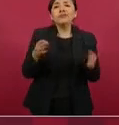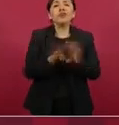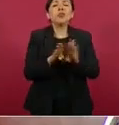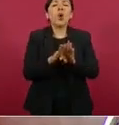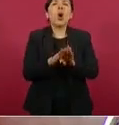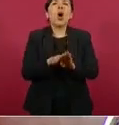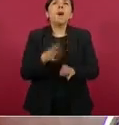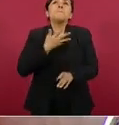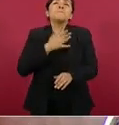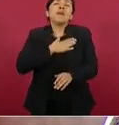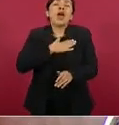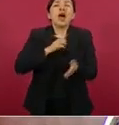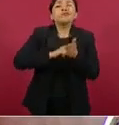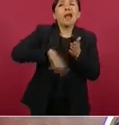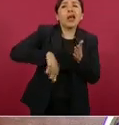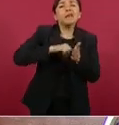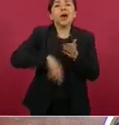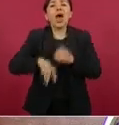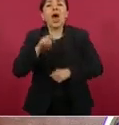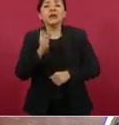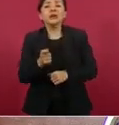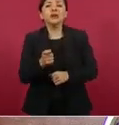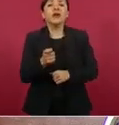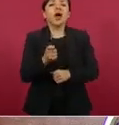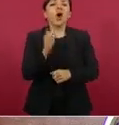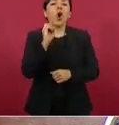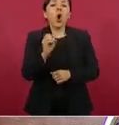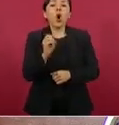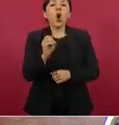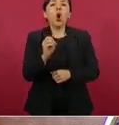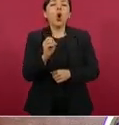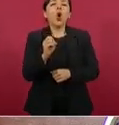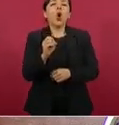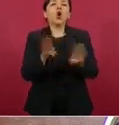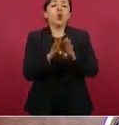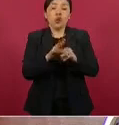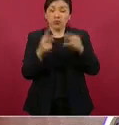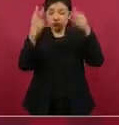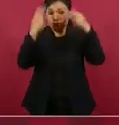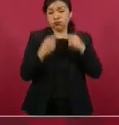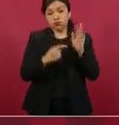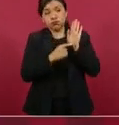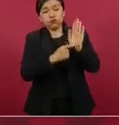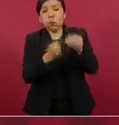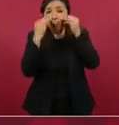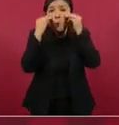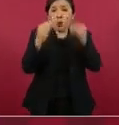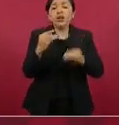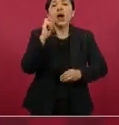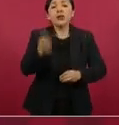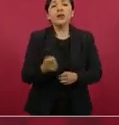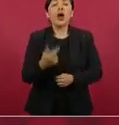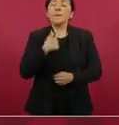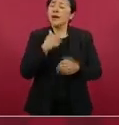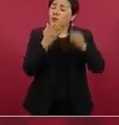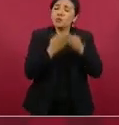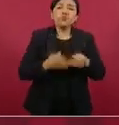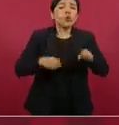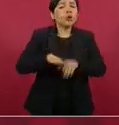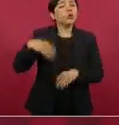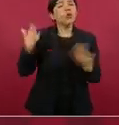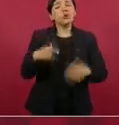excusa o de pantalla el que les importa mucho la